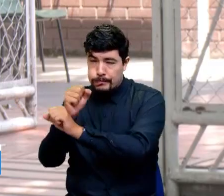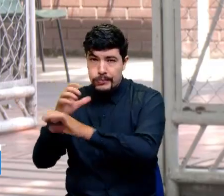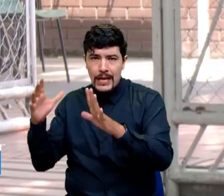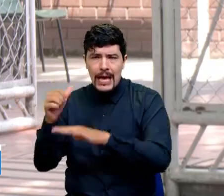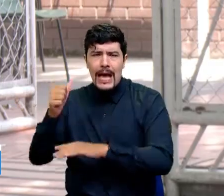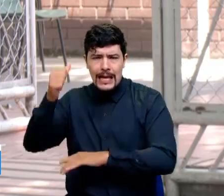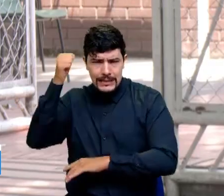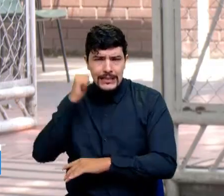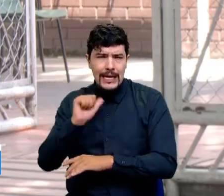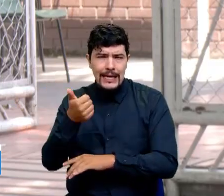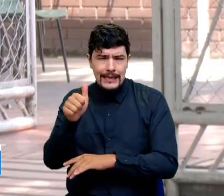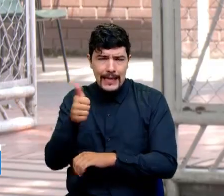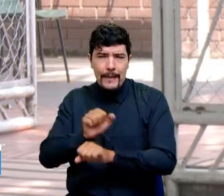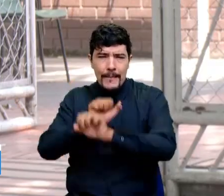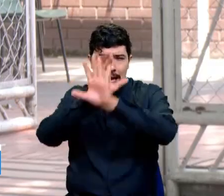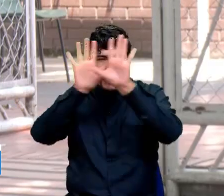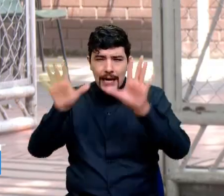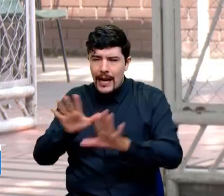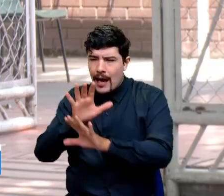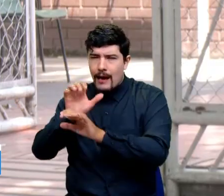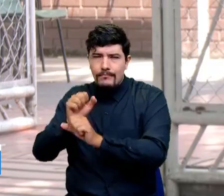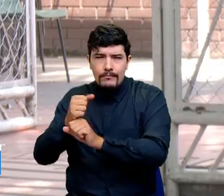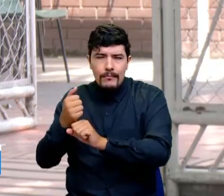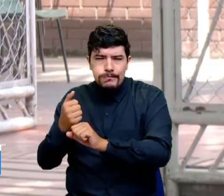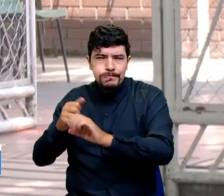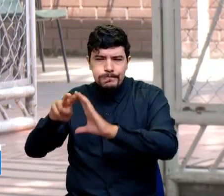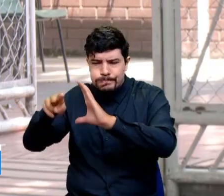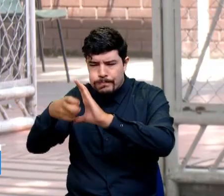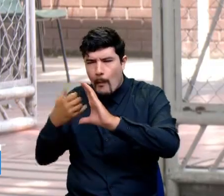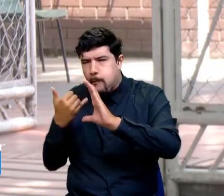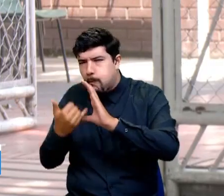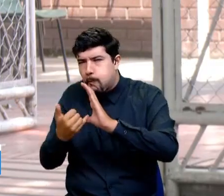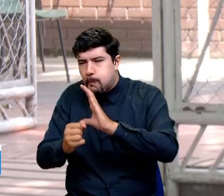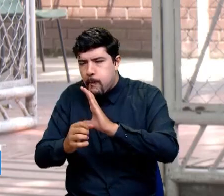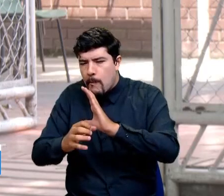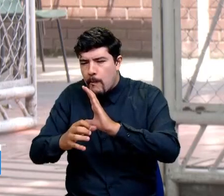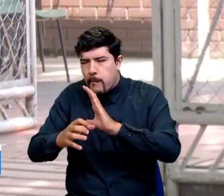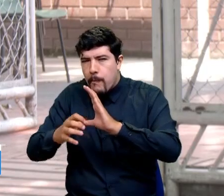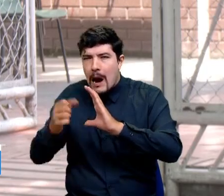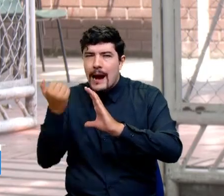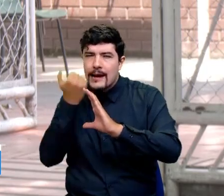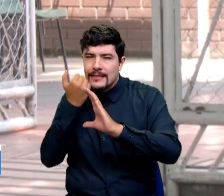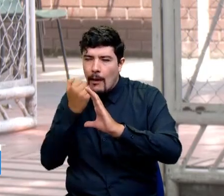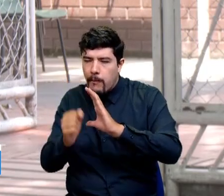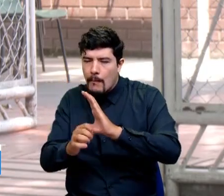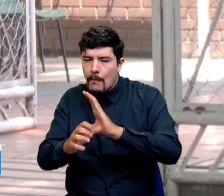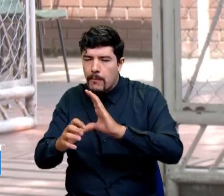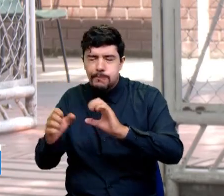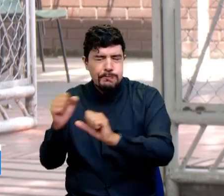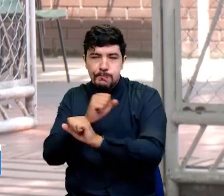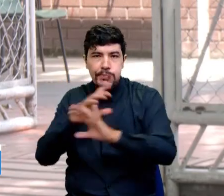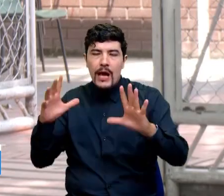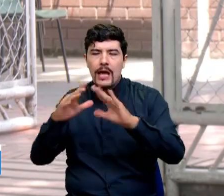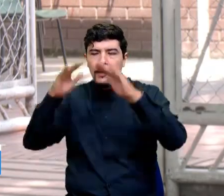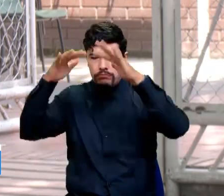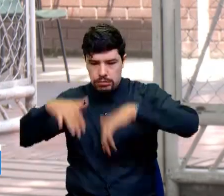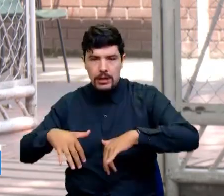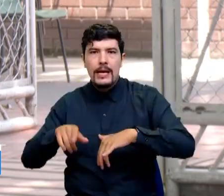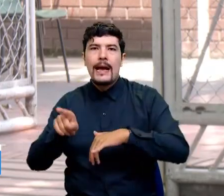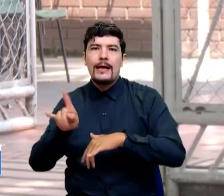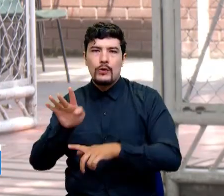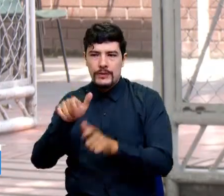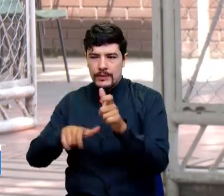10 de la mañana, esto por acumulación de gases. Hasta el momento son pocos los detalles que se pueden conocer, pues esos mineros